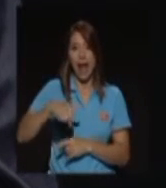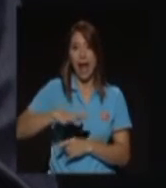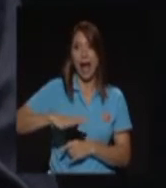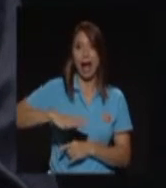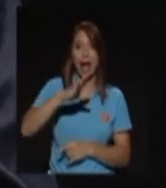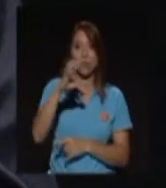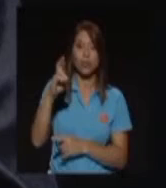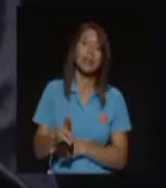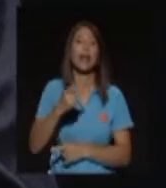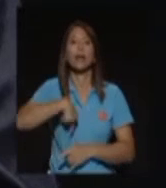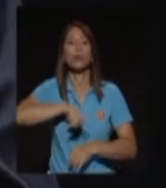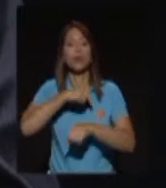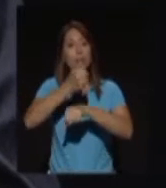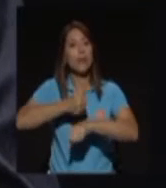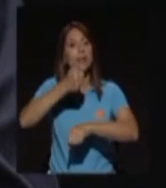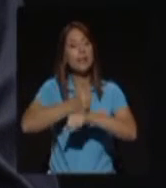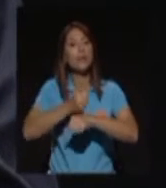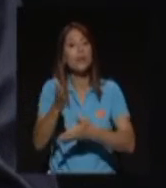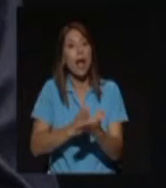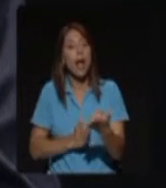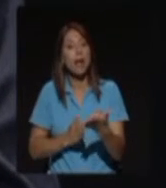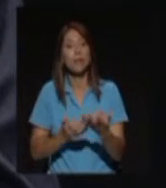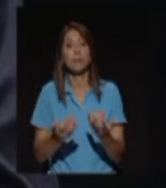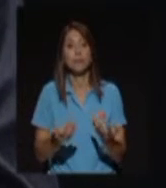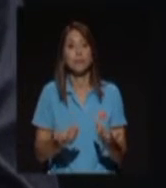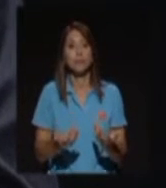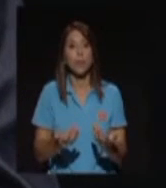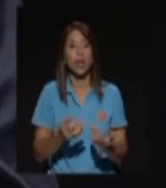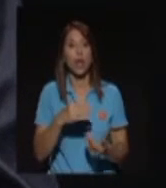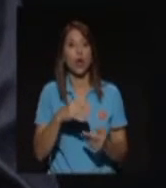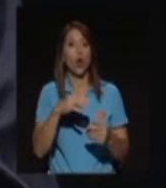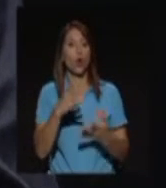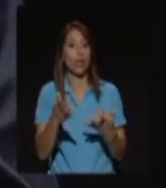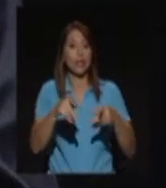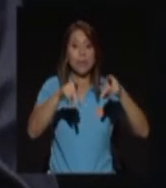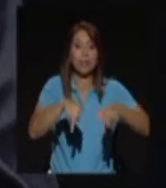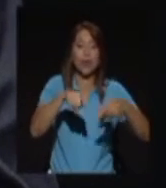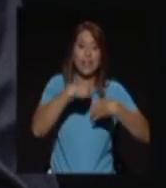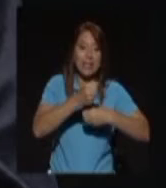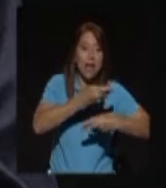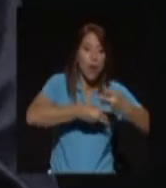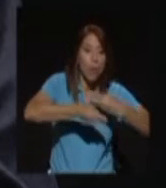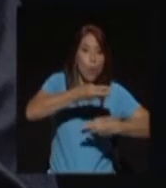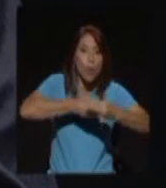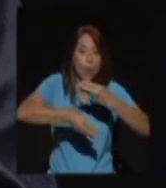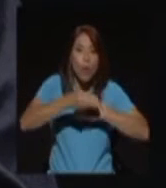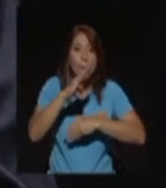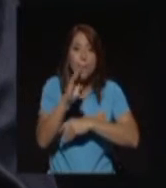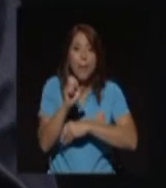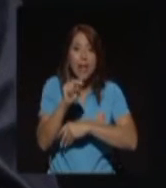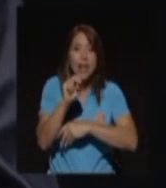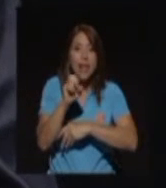Rica establecimos un mecanismo en que los beneficiadores de café realmente no compraban el café